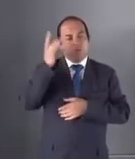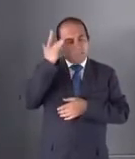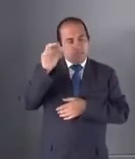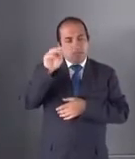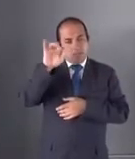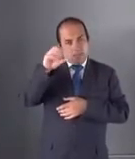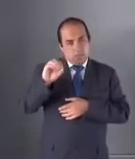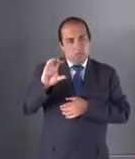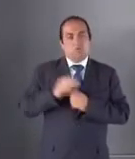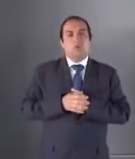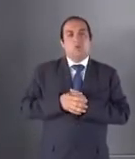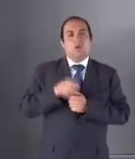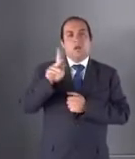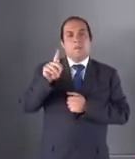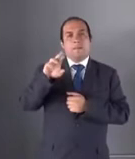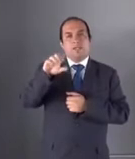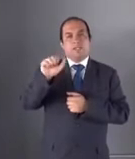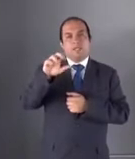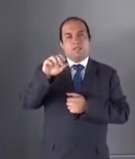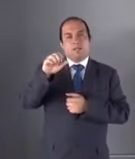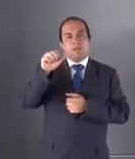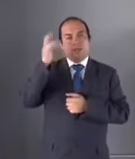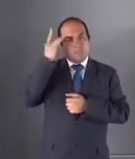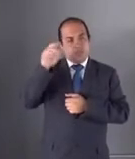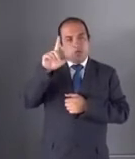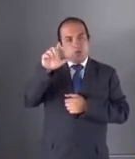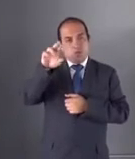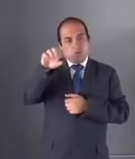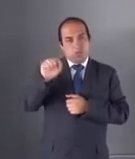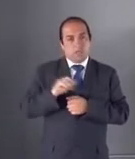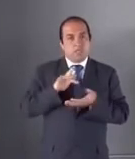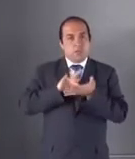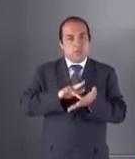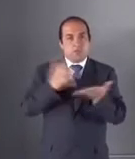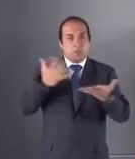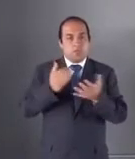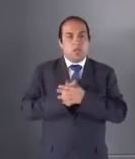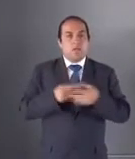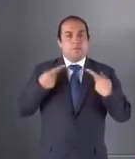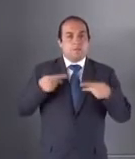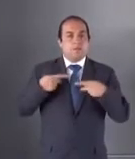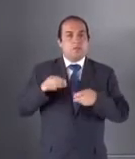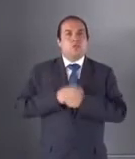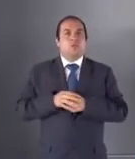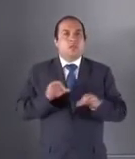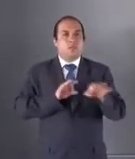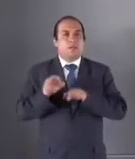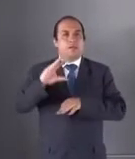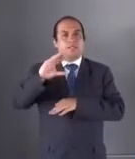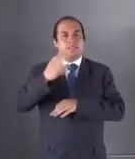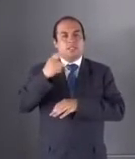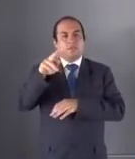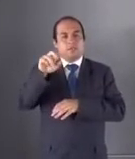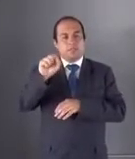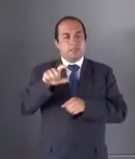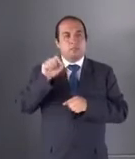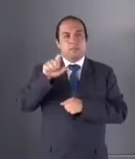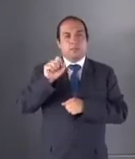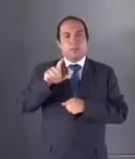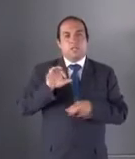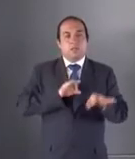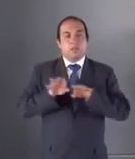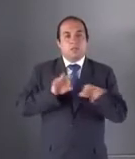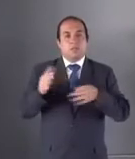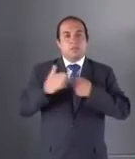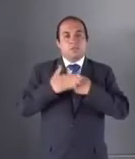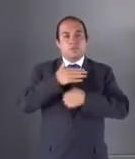Lucas, el apoyo que se está dando a los productores de chinampas y el trabajo que se va a hacer a partir del próximo año de